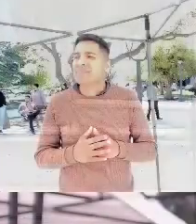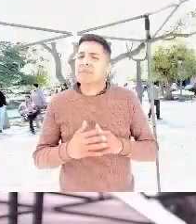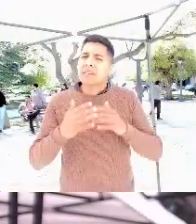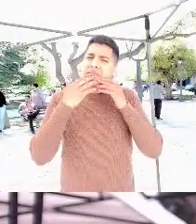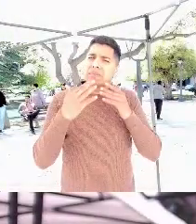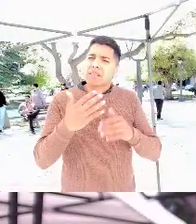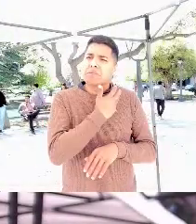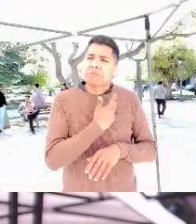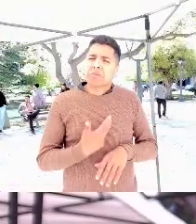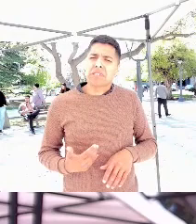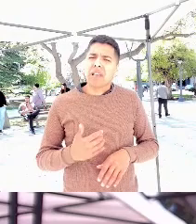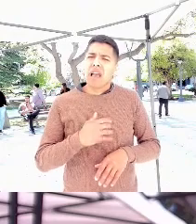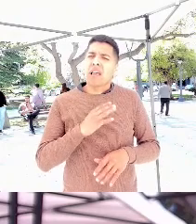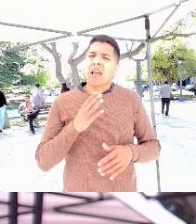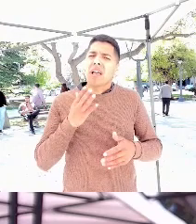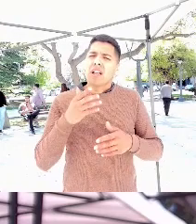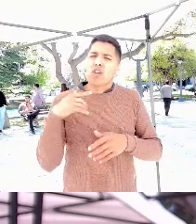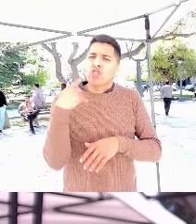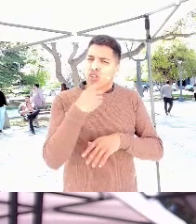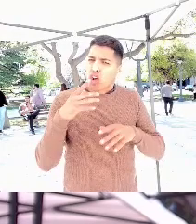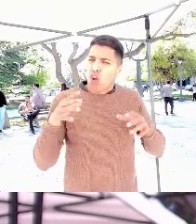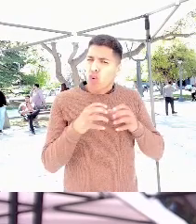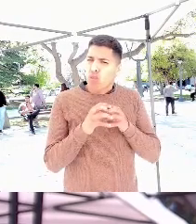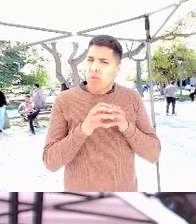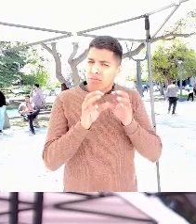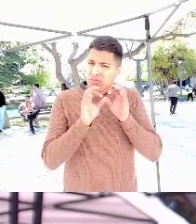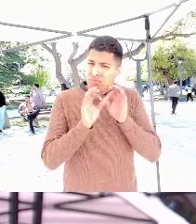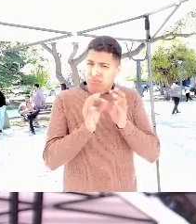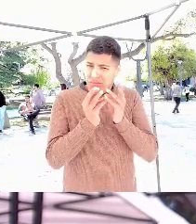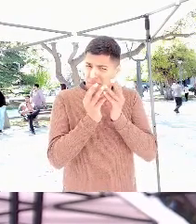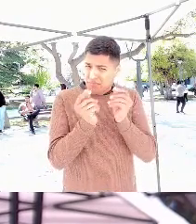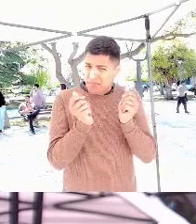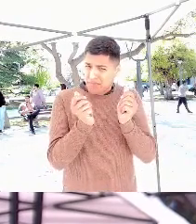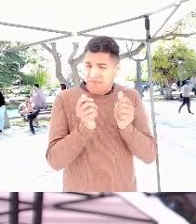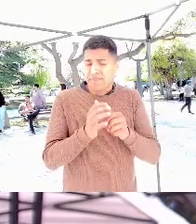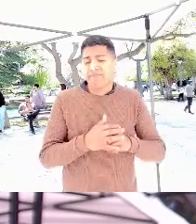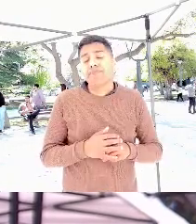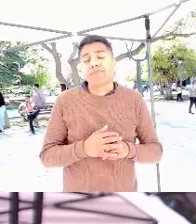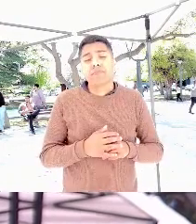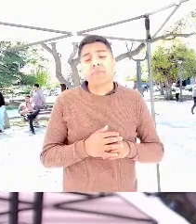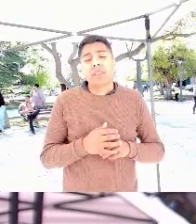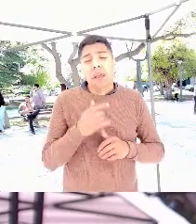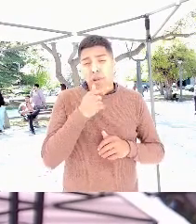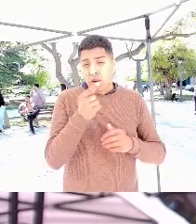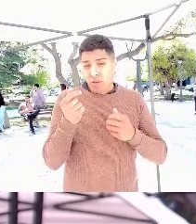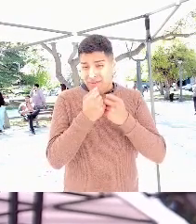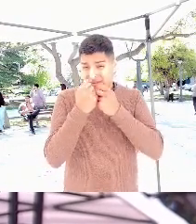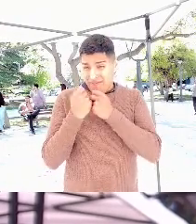Gracias, señor presidente. Solicito el cierre del cuerpo constituido en comisión. A consideración del cuerpo.